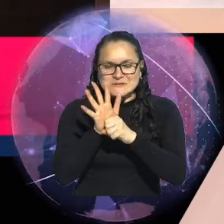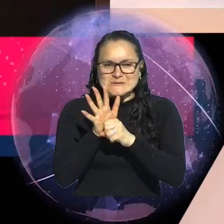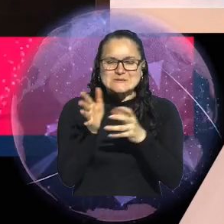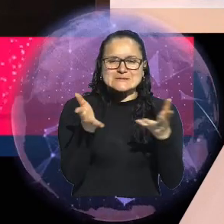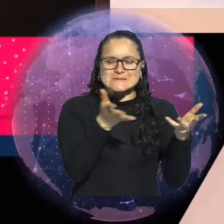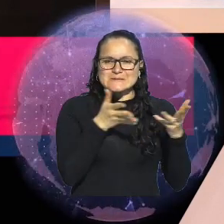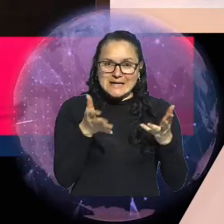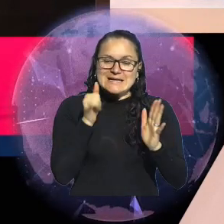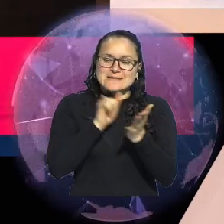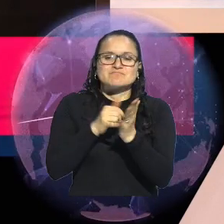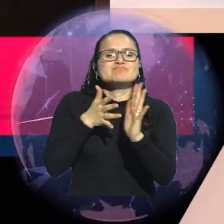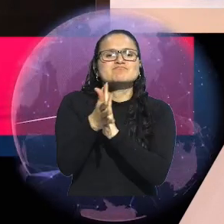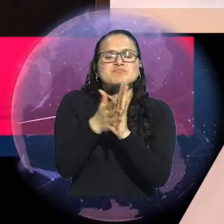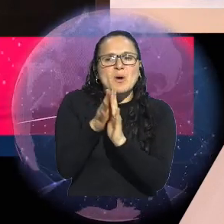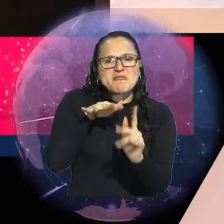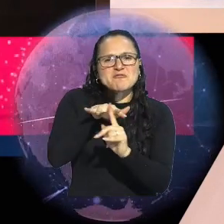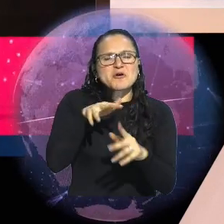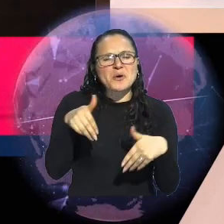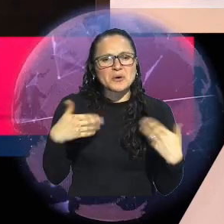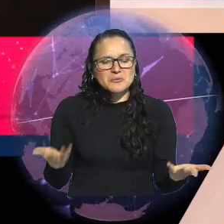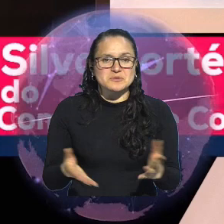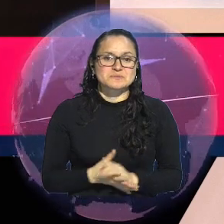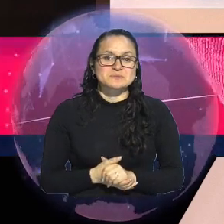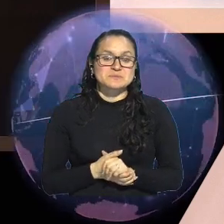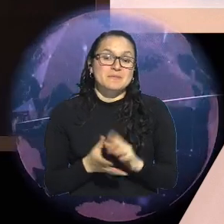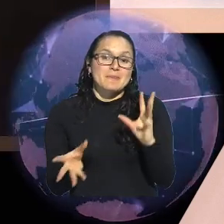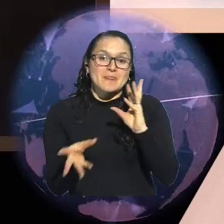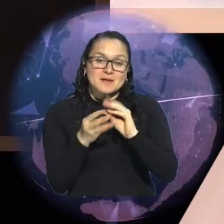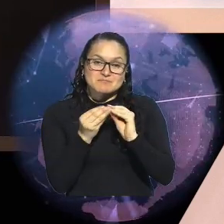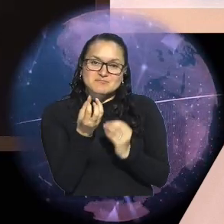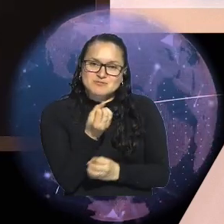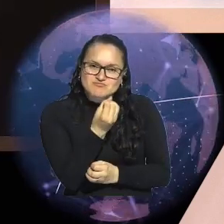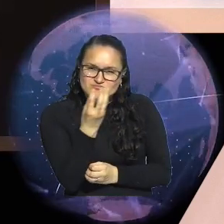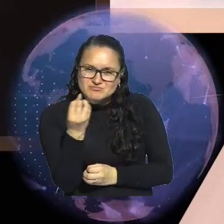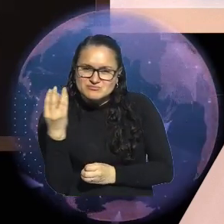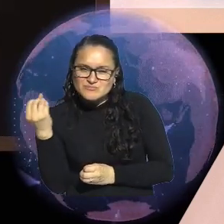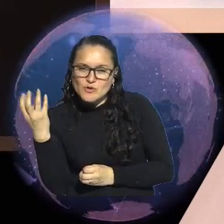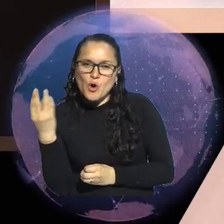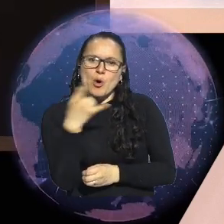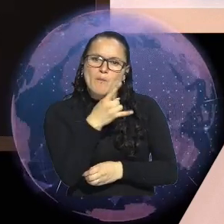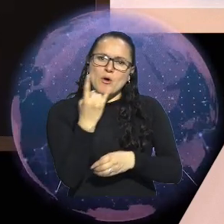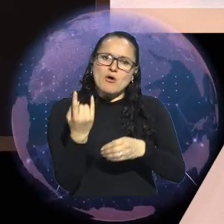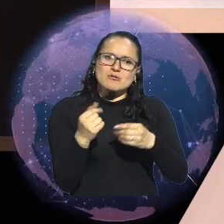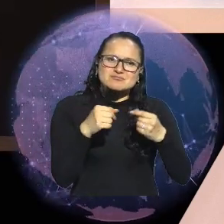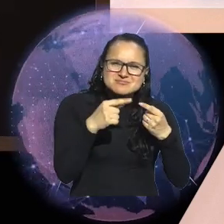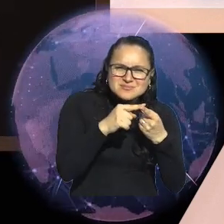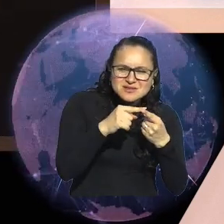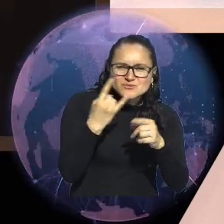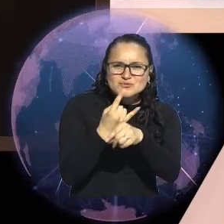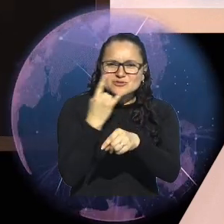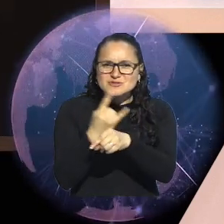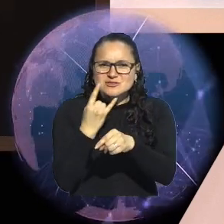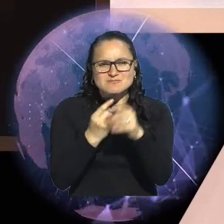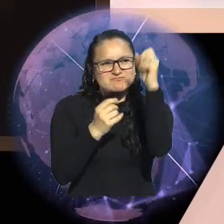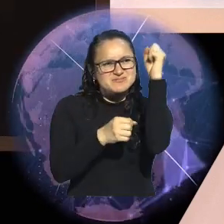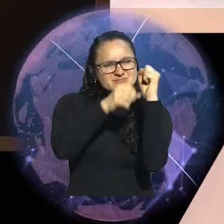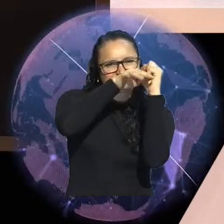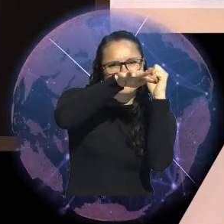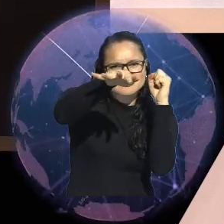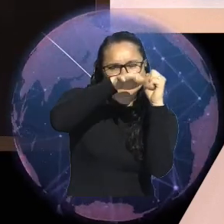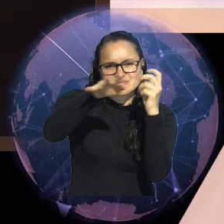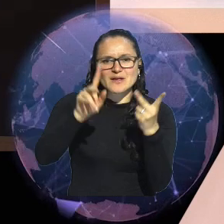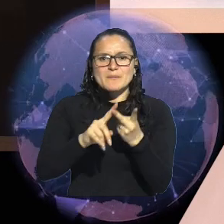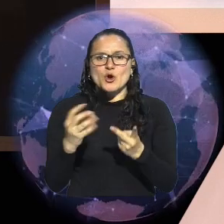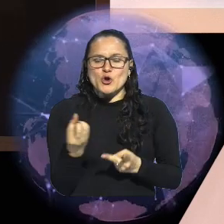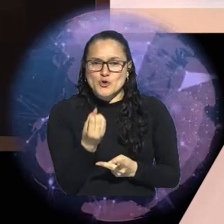asimismo estamos incluyendo cifras del comportamiento de la utilización de infraestructura de telecomunicaciones el romeo automático